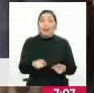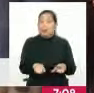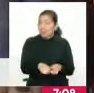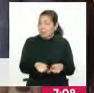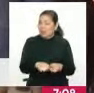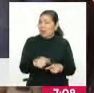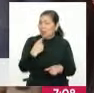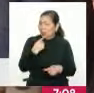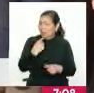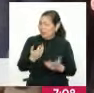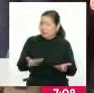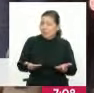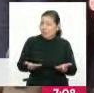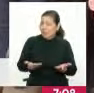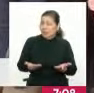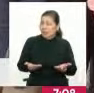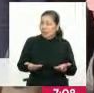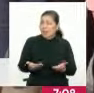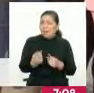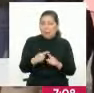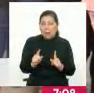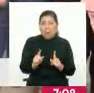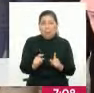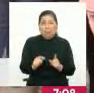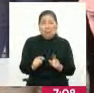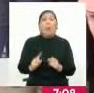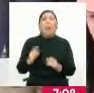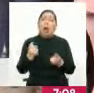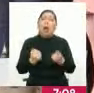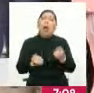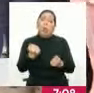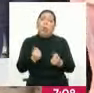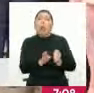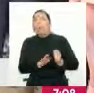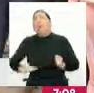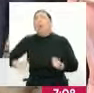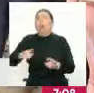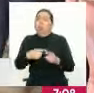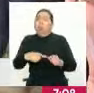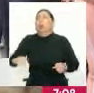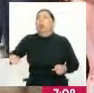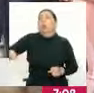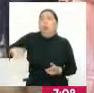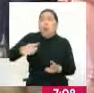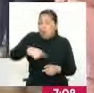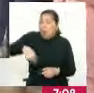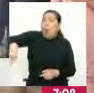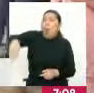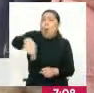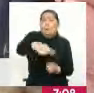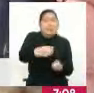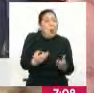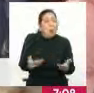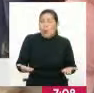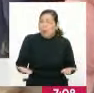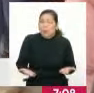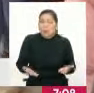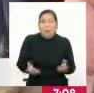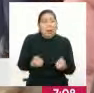y los vecinos es que van a tener que dar grandes vueltas para ingresar al lugar donde viven e incluso pues caer en